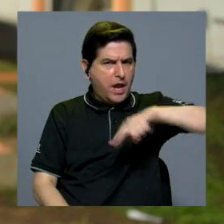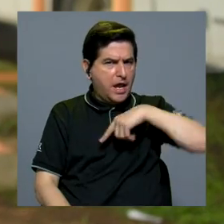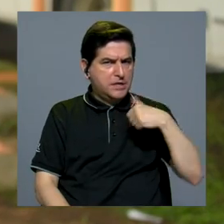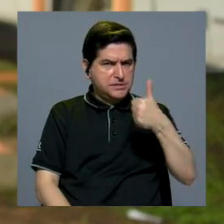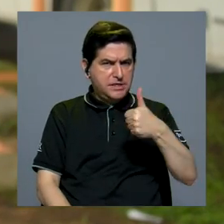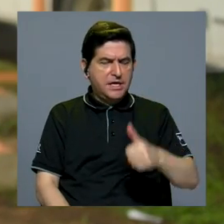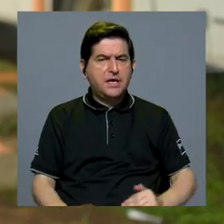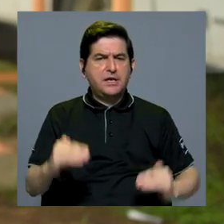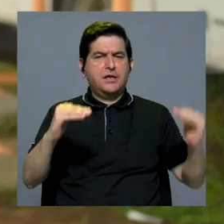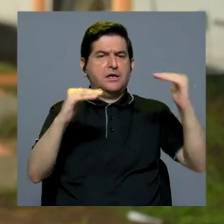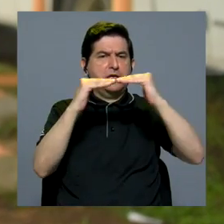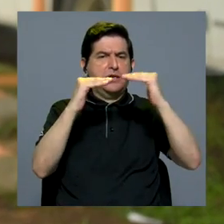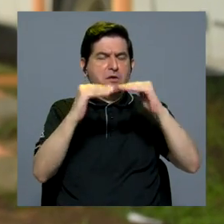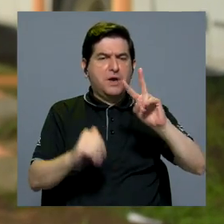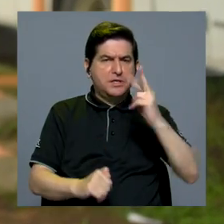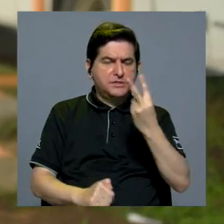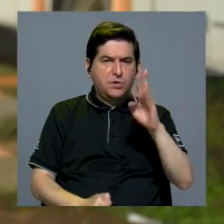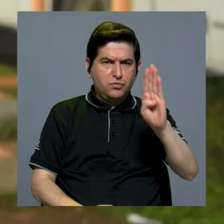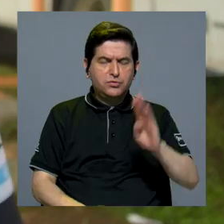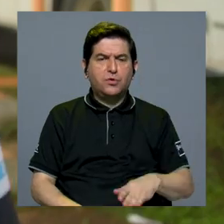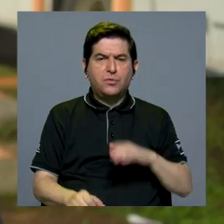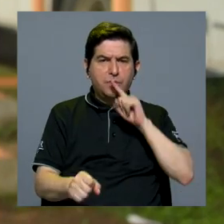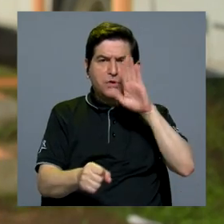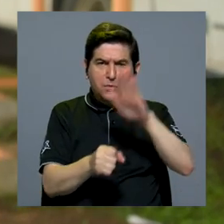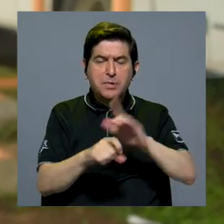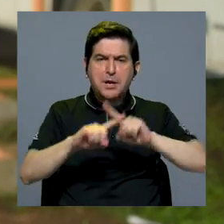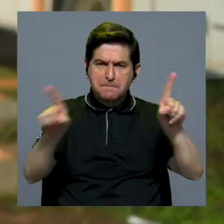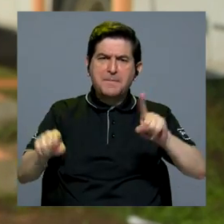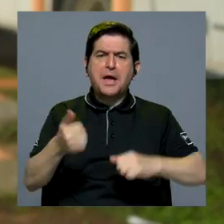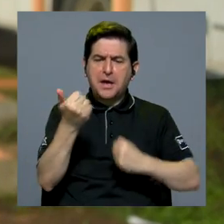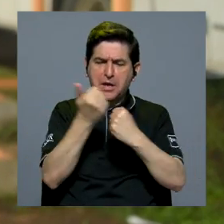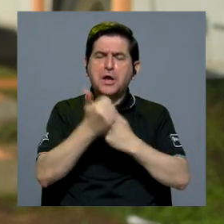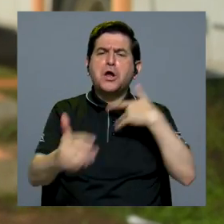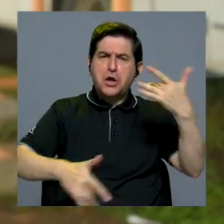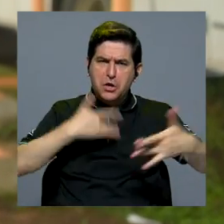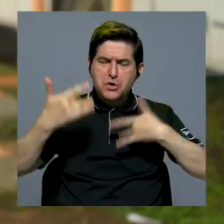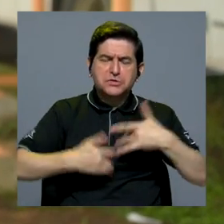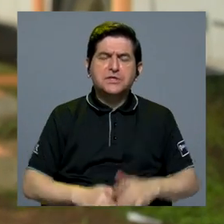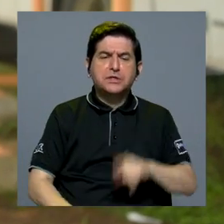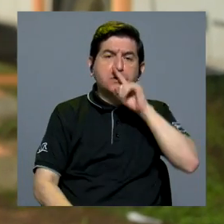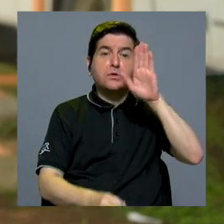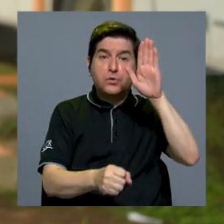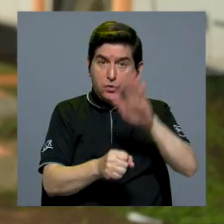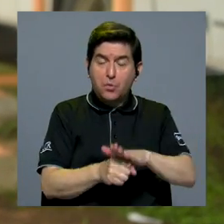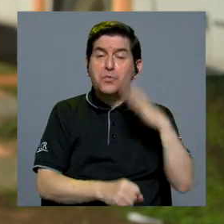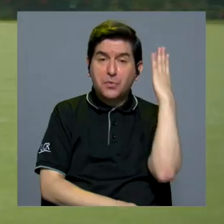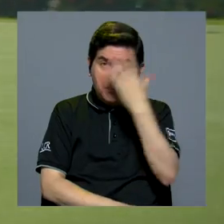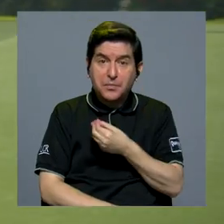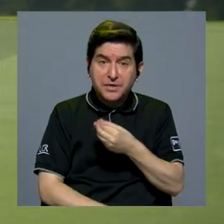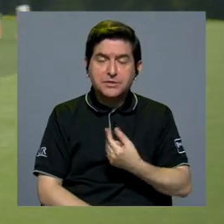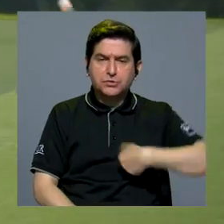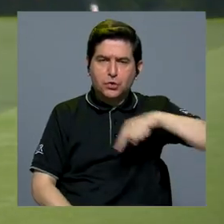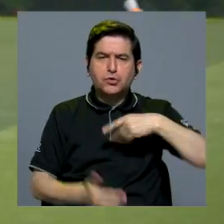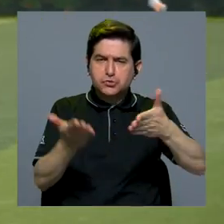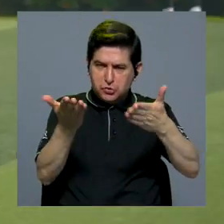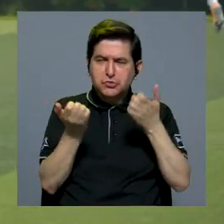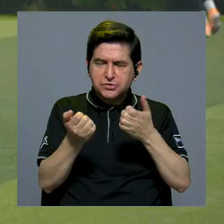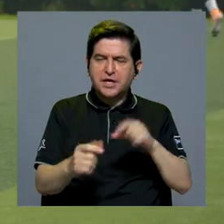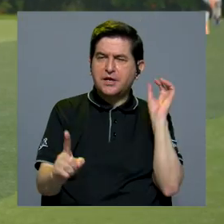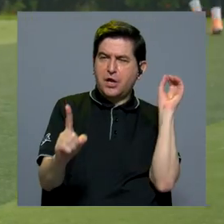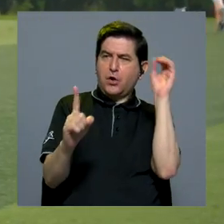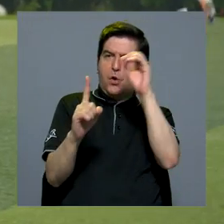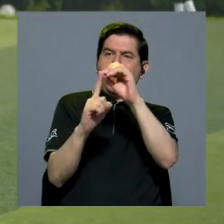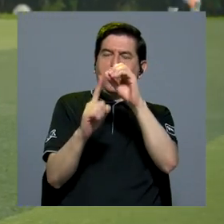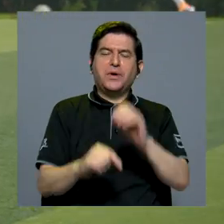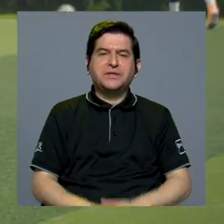vez un compromiso bonito, porque sí queríamos lograr el objetivo por toda la universidad, por lo que ella significa. Tanto el entrenador de